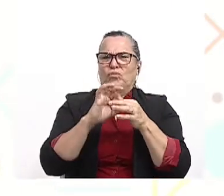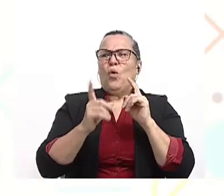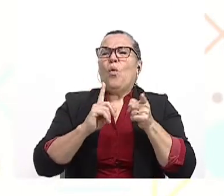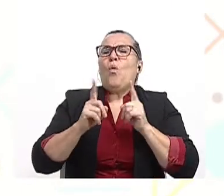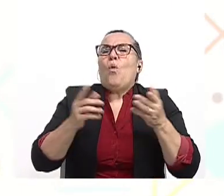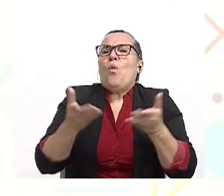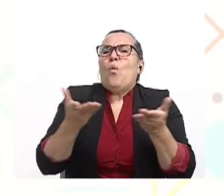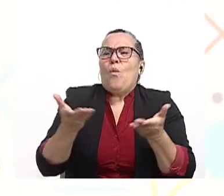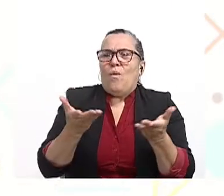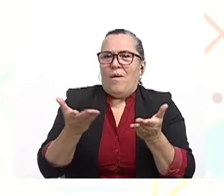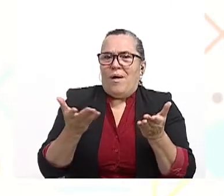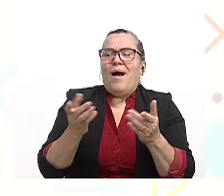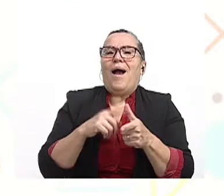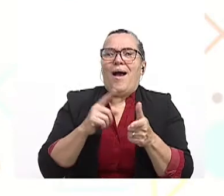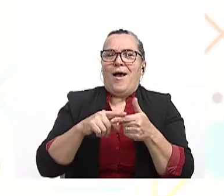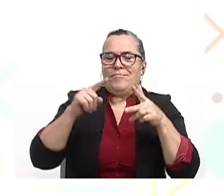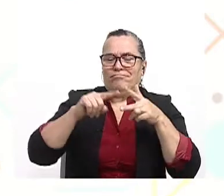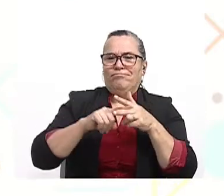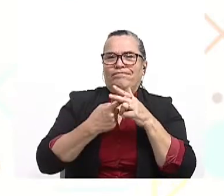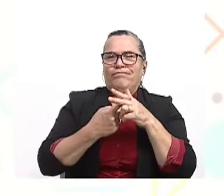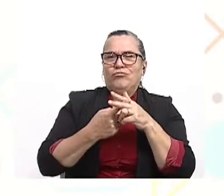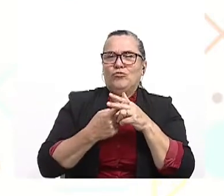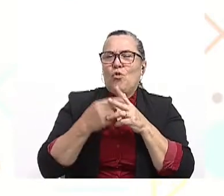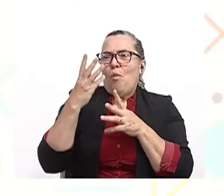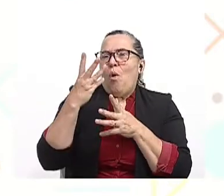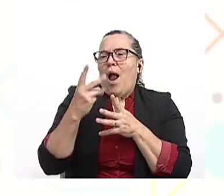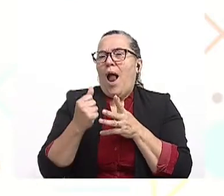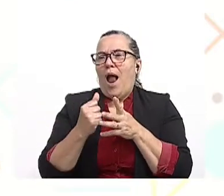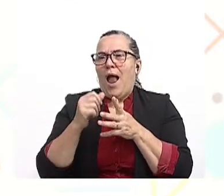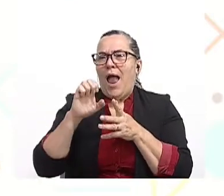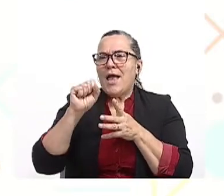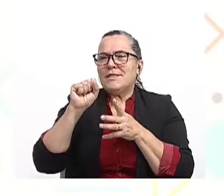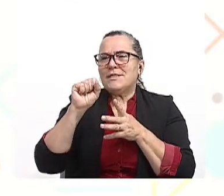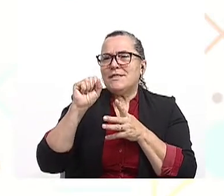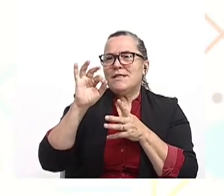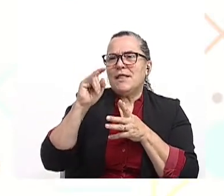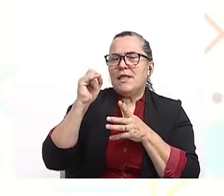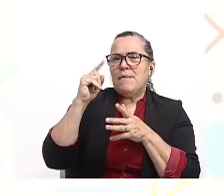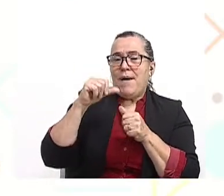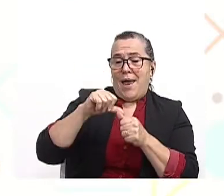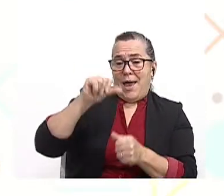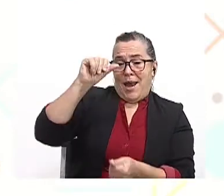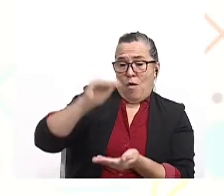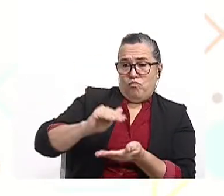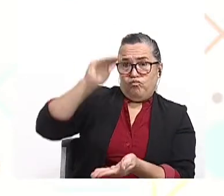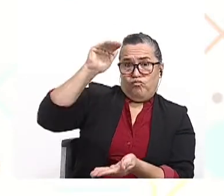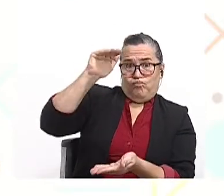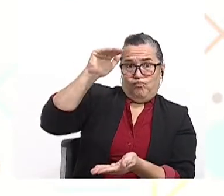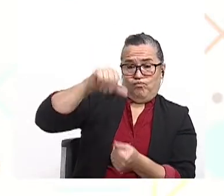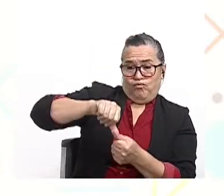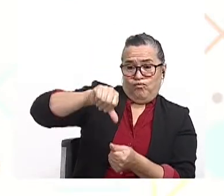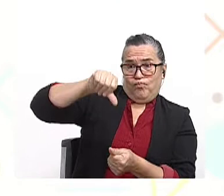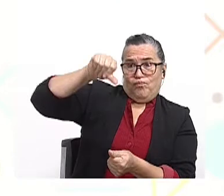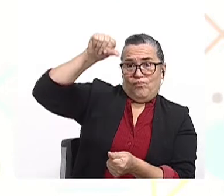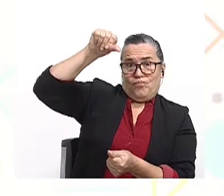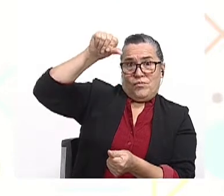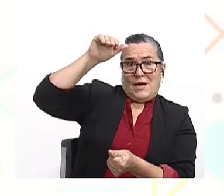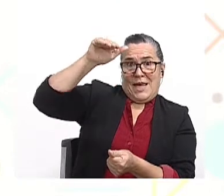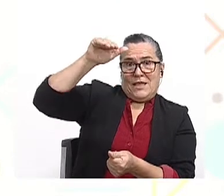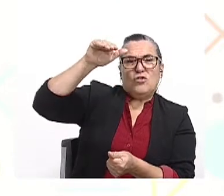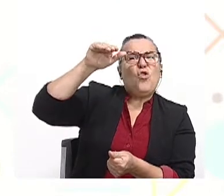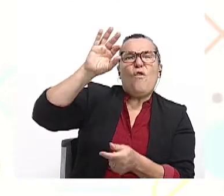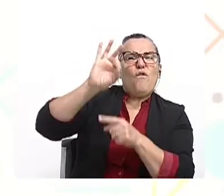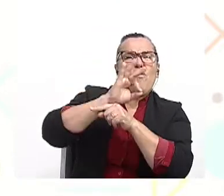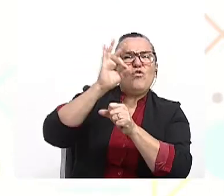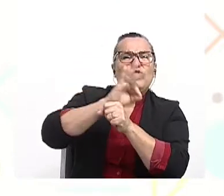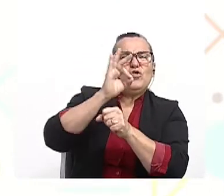Entonces vamos a comenzar a hacer una estimación. Vamos a estimar la altura en función de la medida del fémur o de